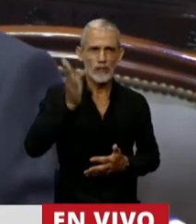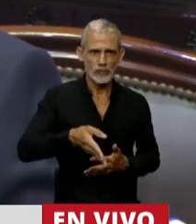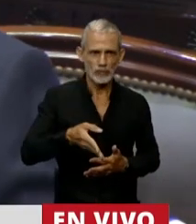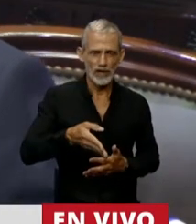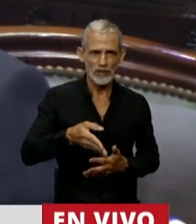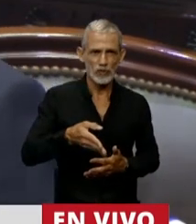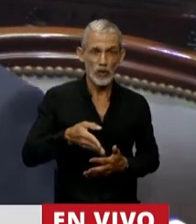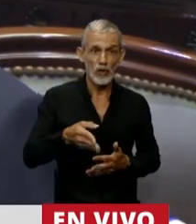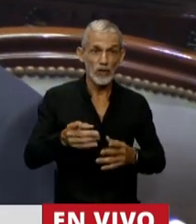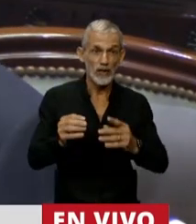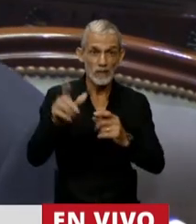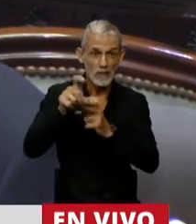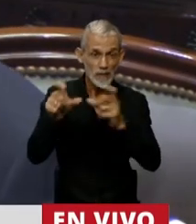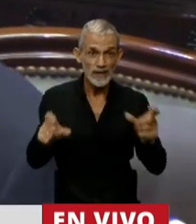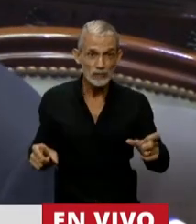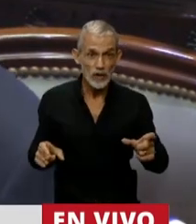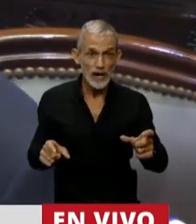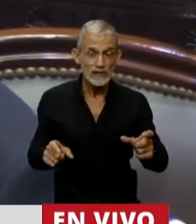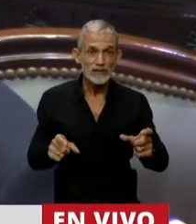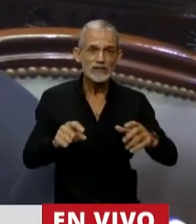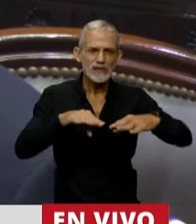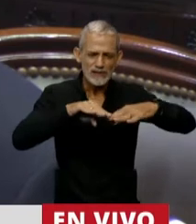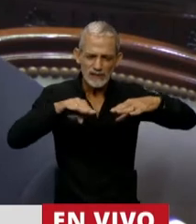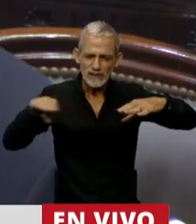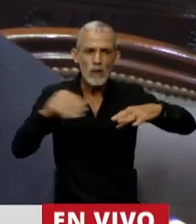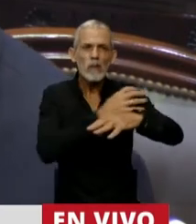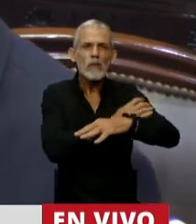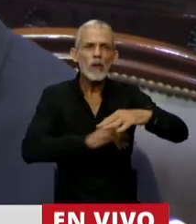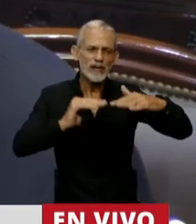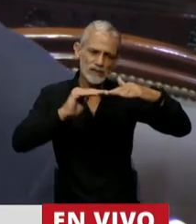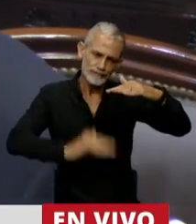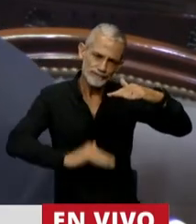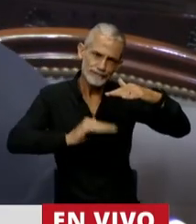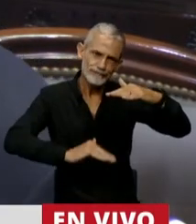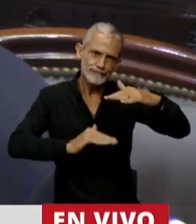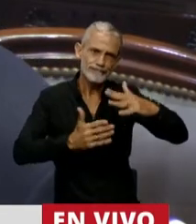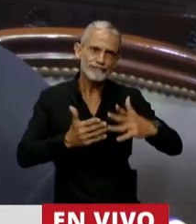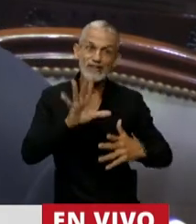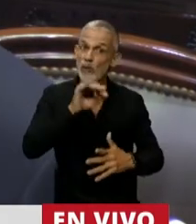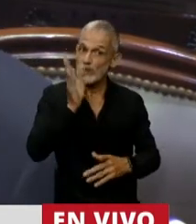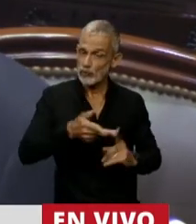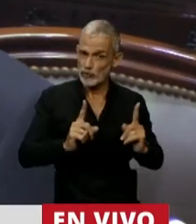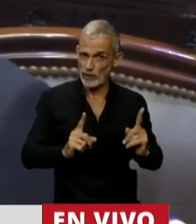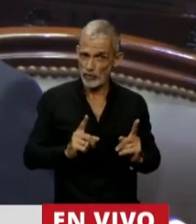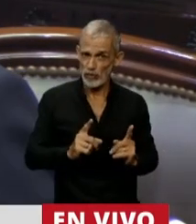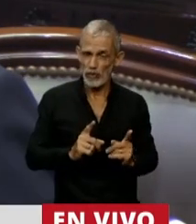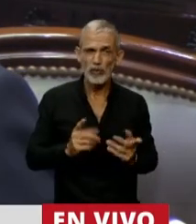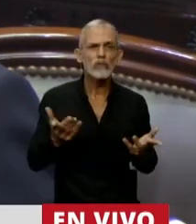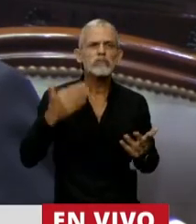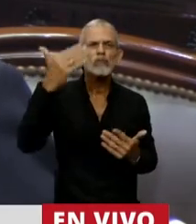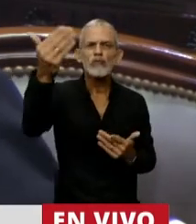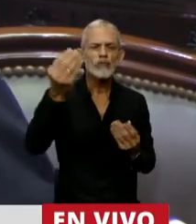de sus compatriotas por debajo de la línea de pobreza yo me pregunto a dónde vamos